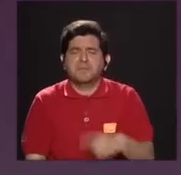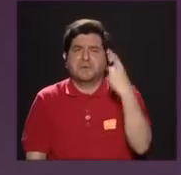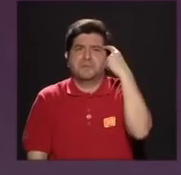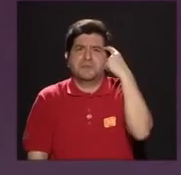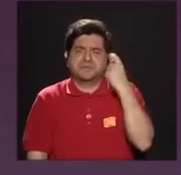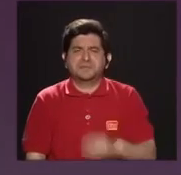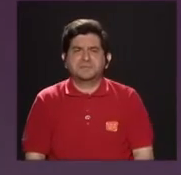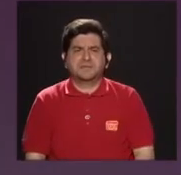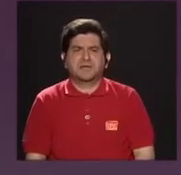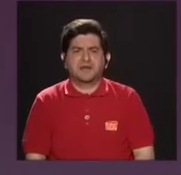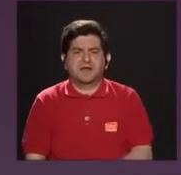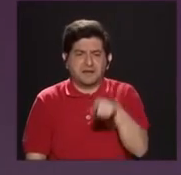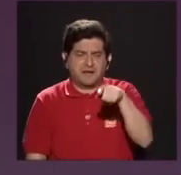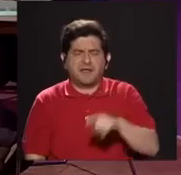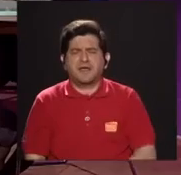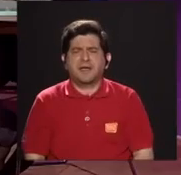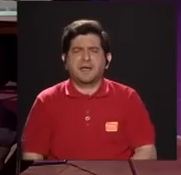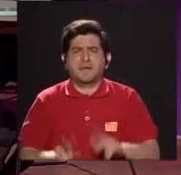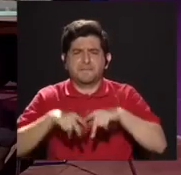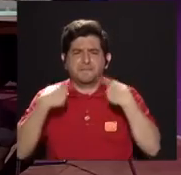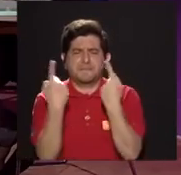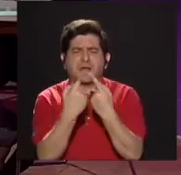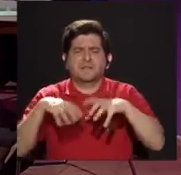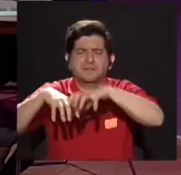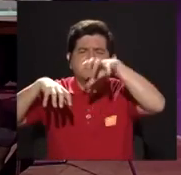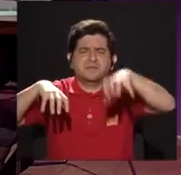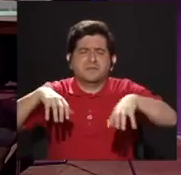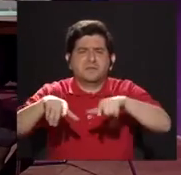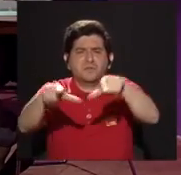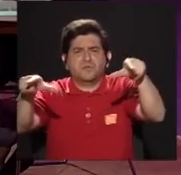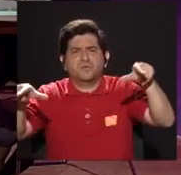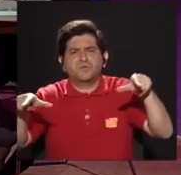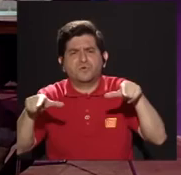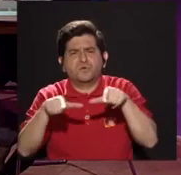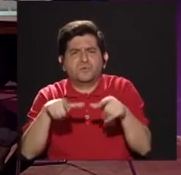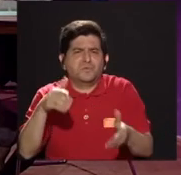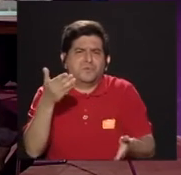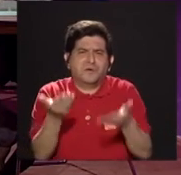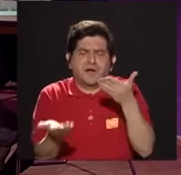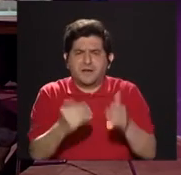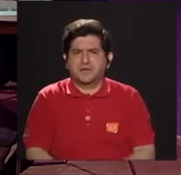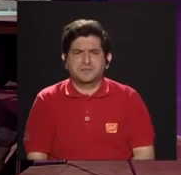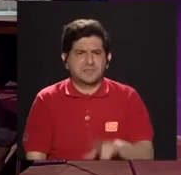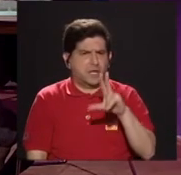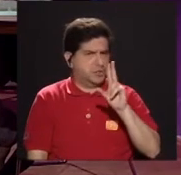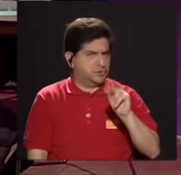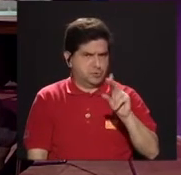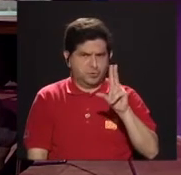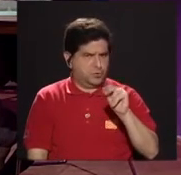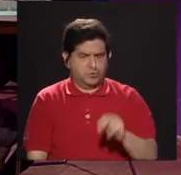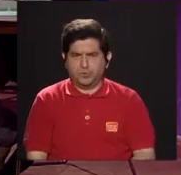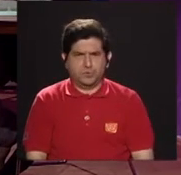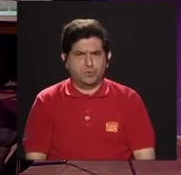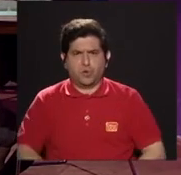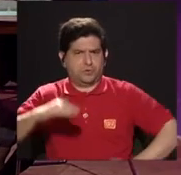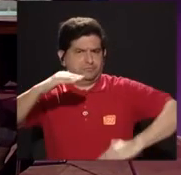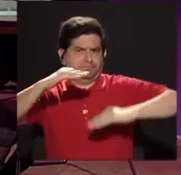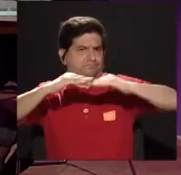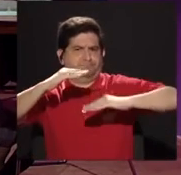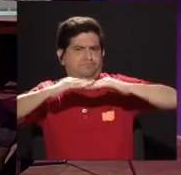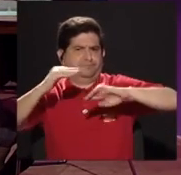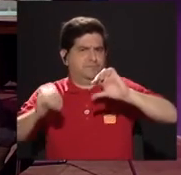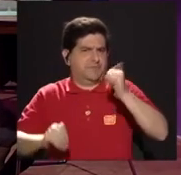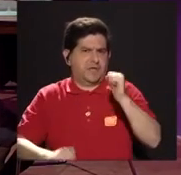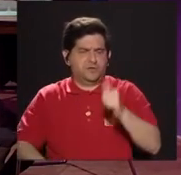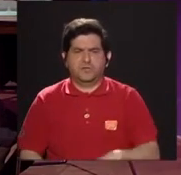cantonales de aquellos territorios que no son categorizados como el top 10, ¿verdad? No